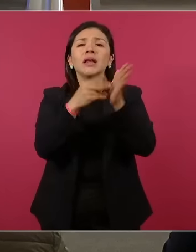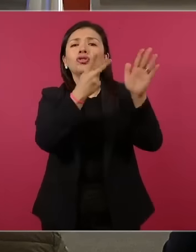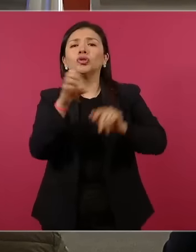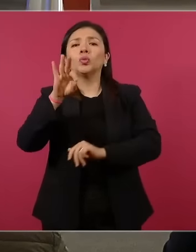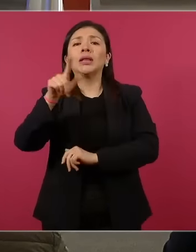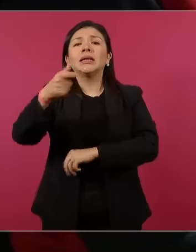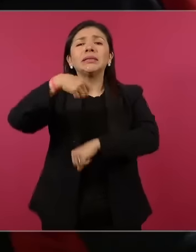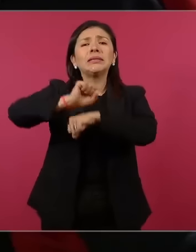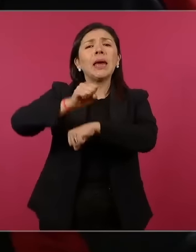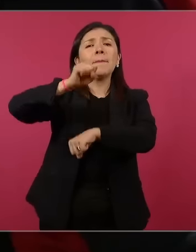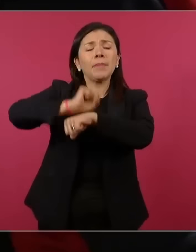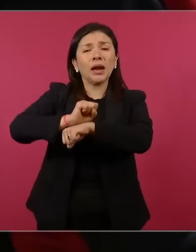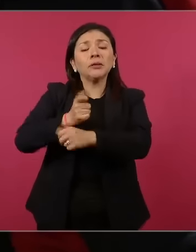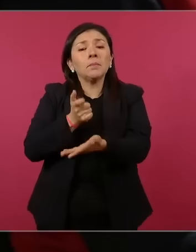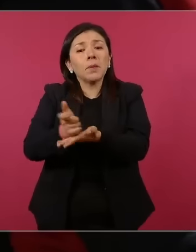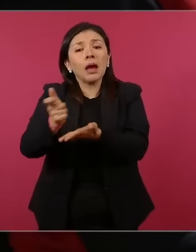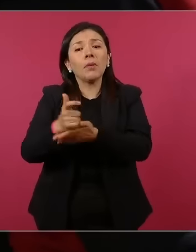un salario de